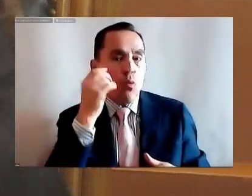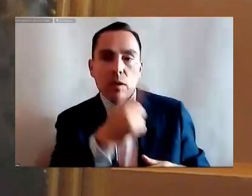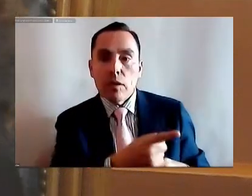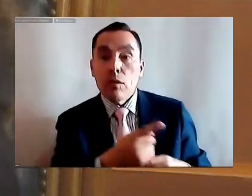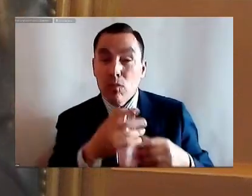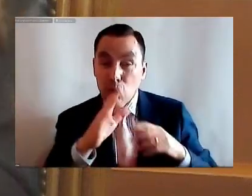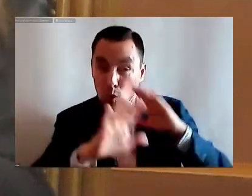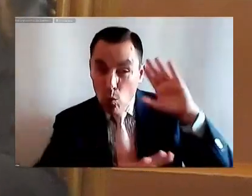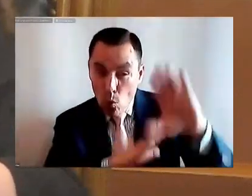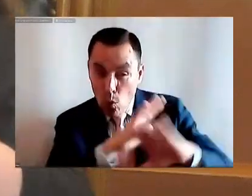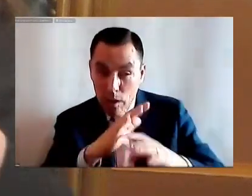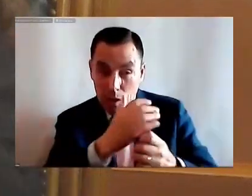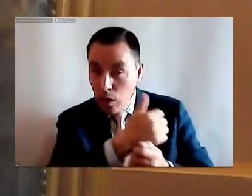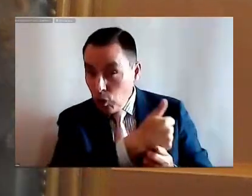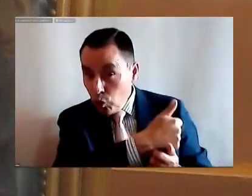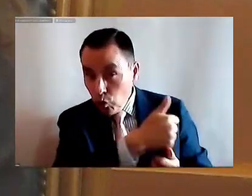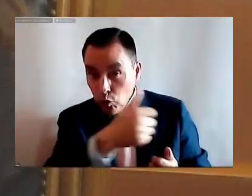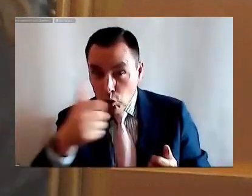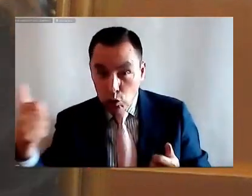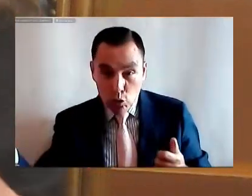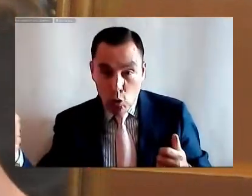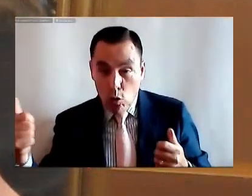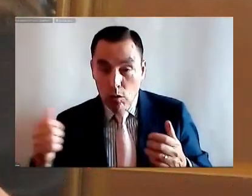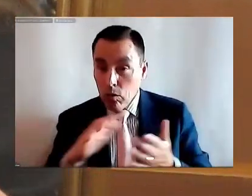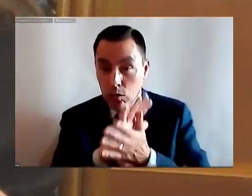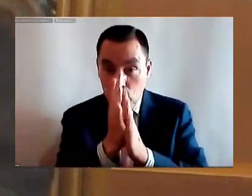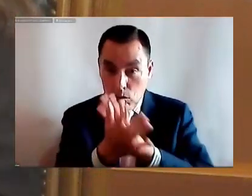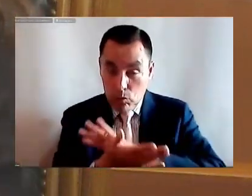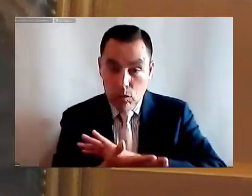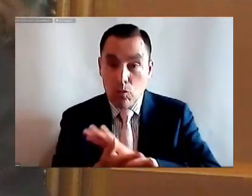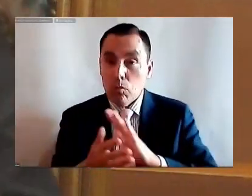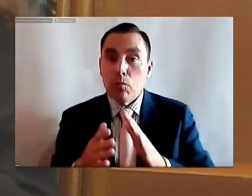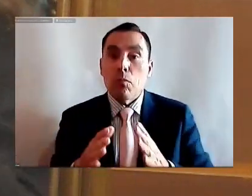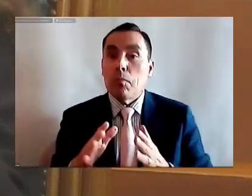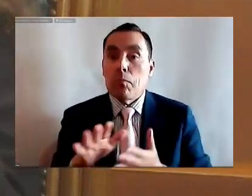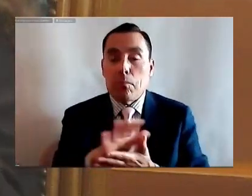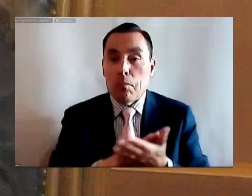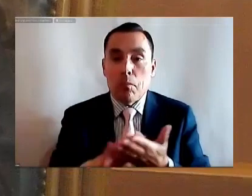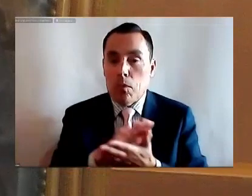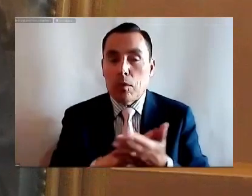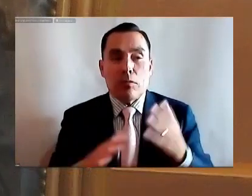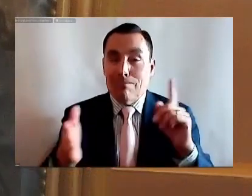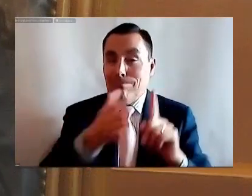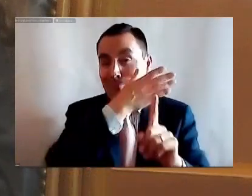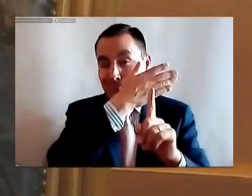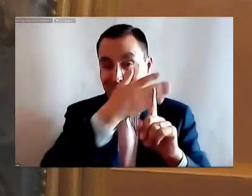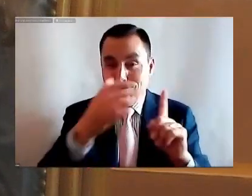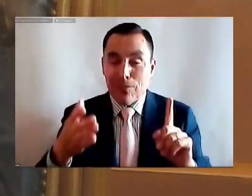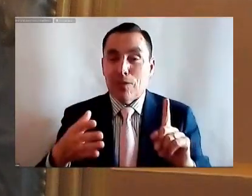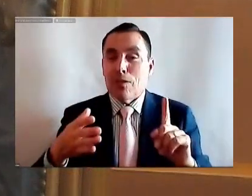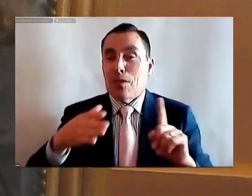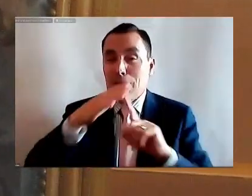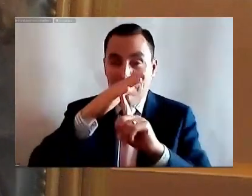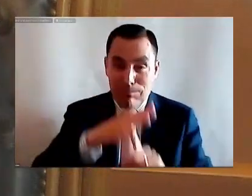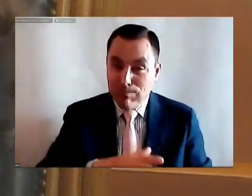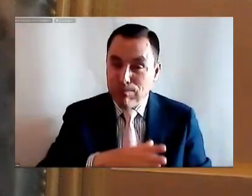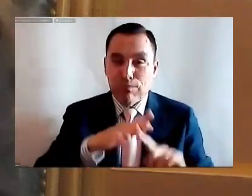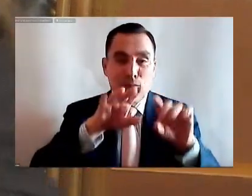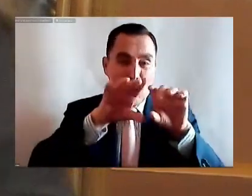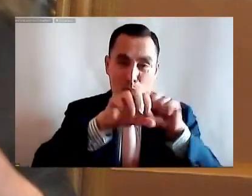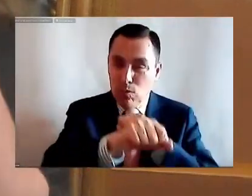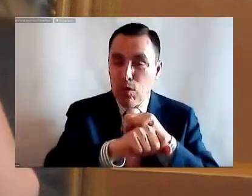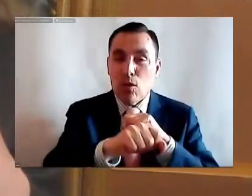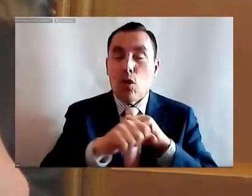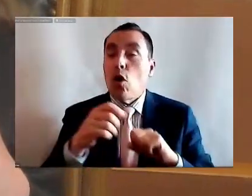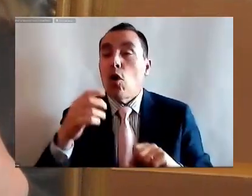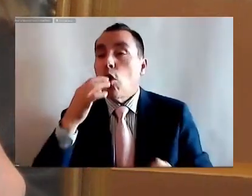de todo tipo de conductas, de cualquier tipo de maltrato o de algún comentario